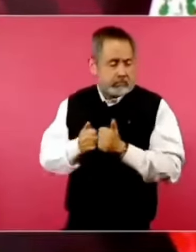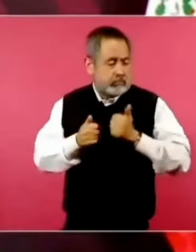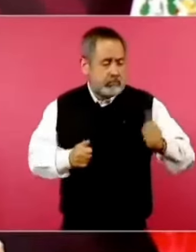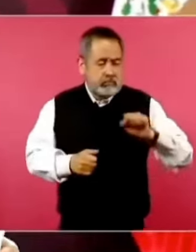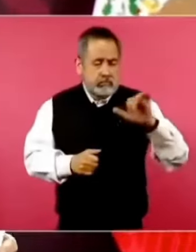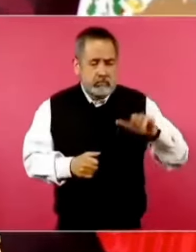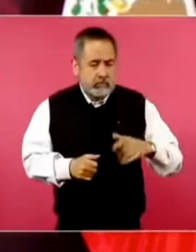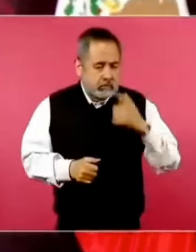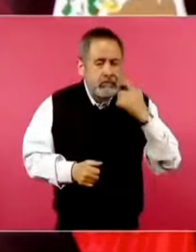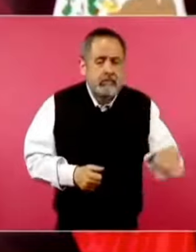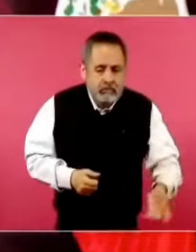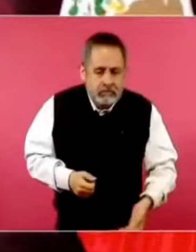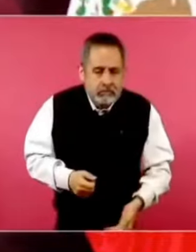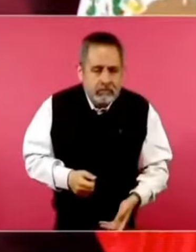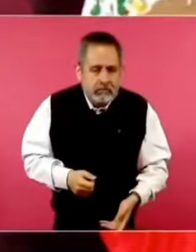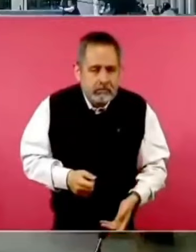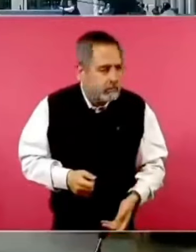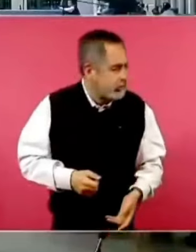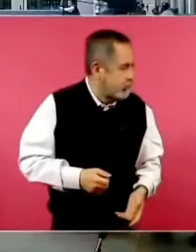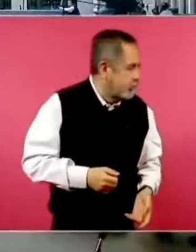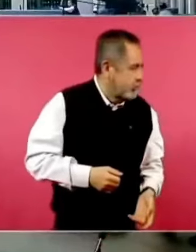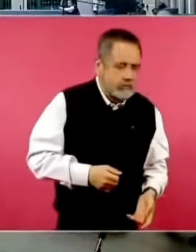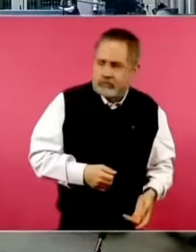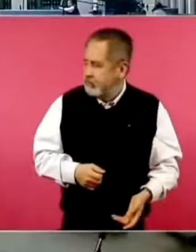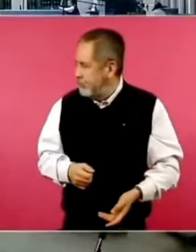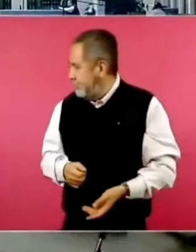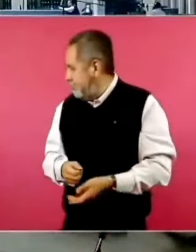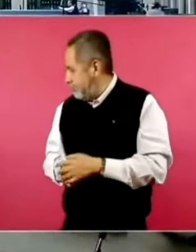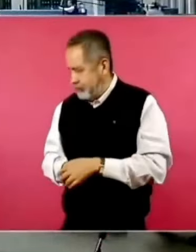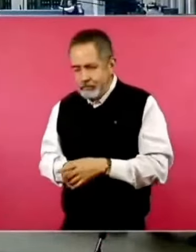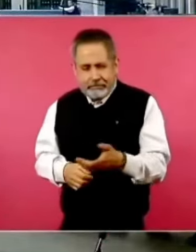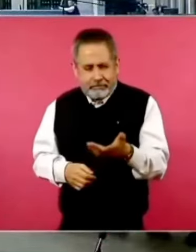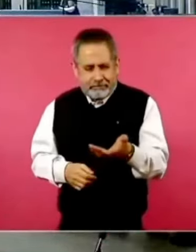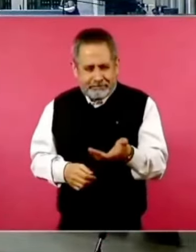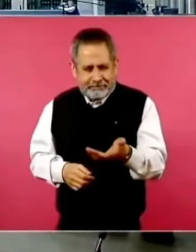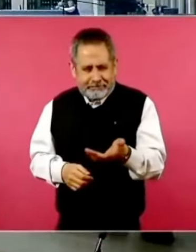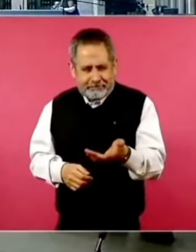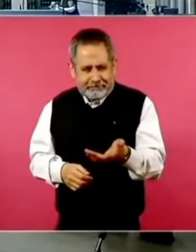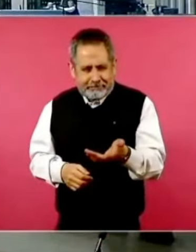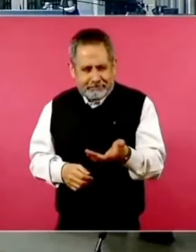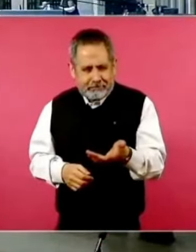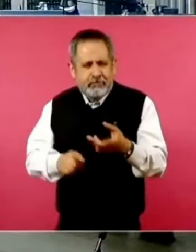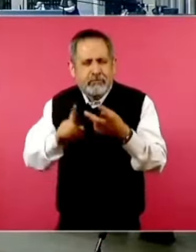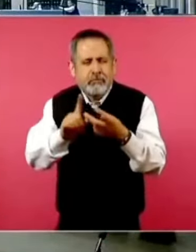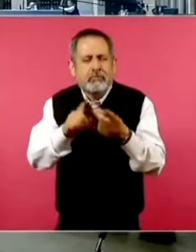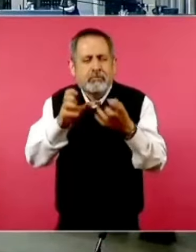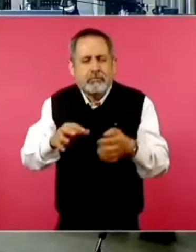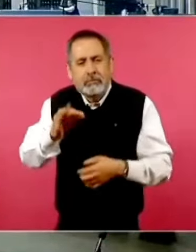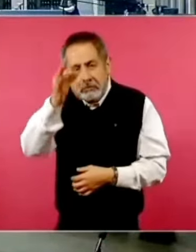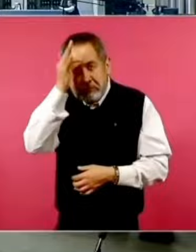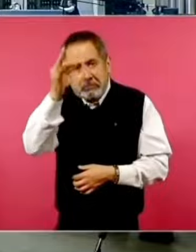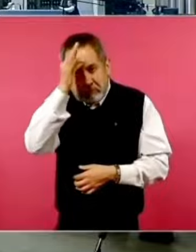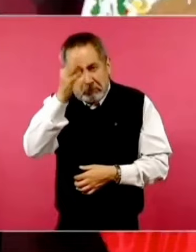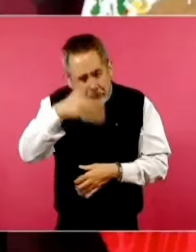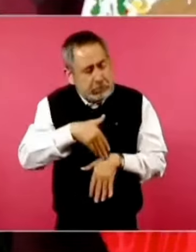poderes ando buscando al tonto que se los